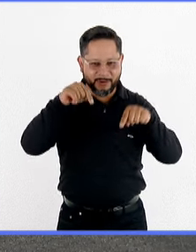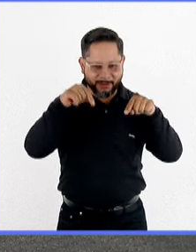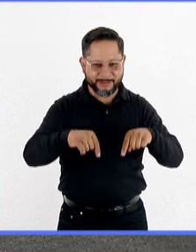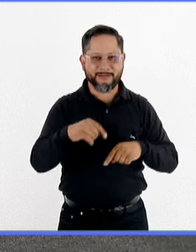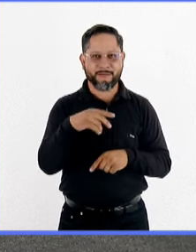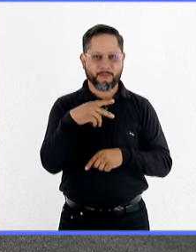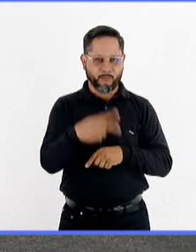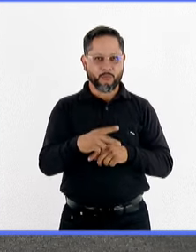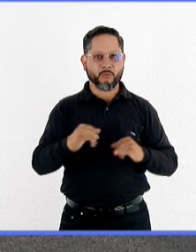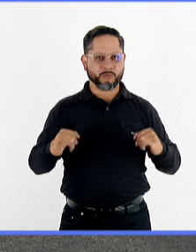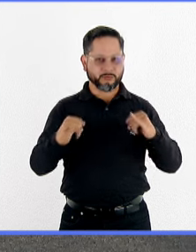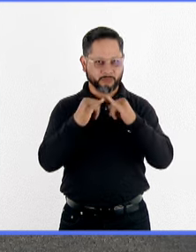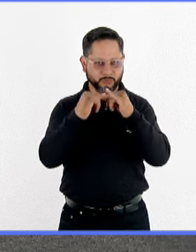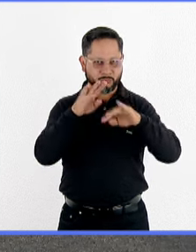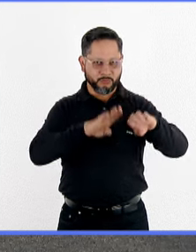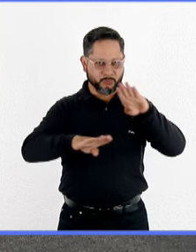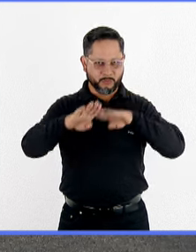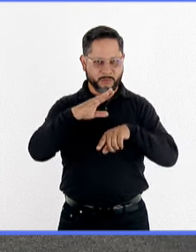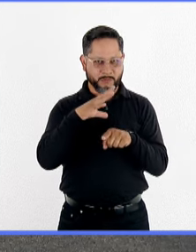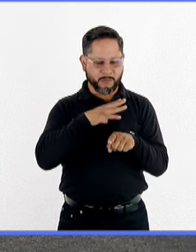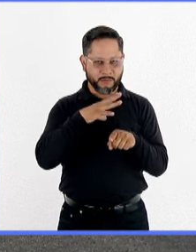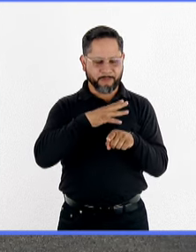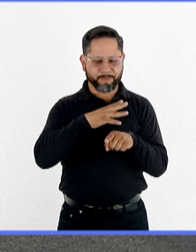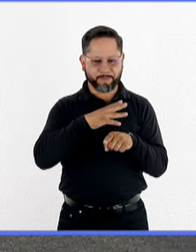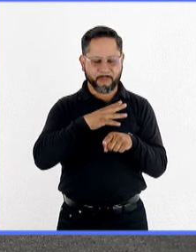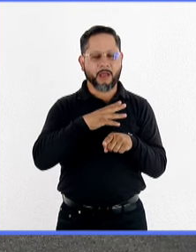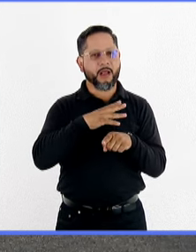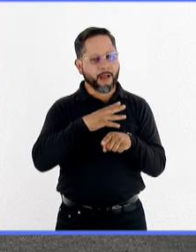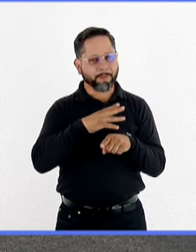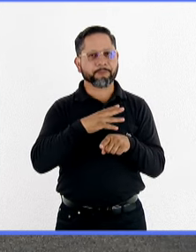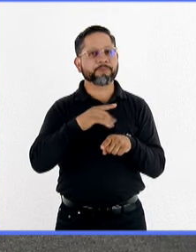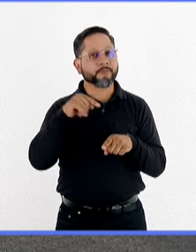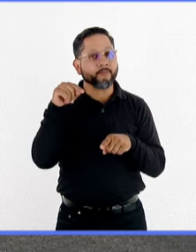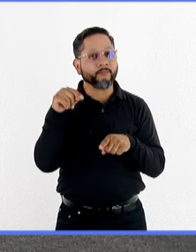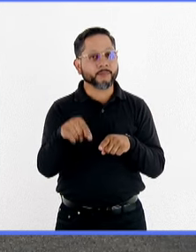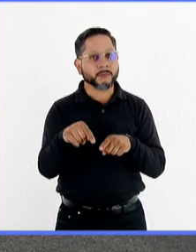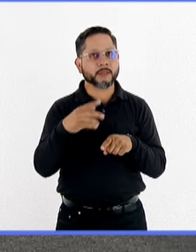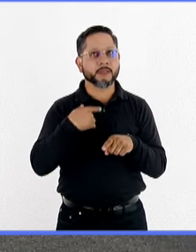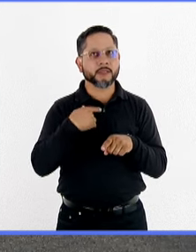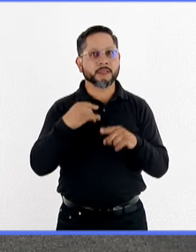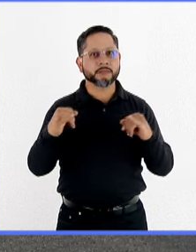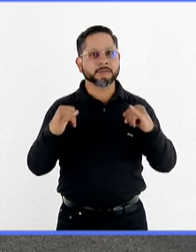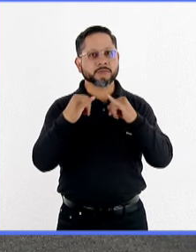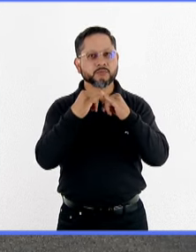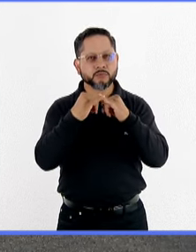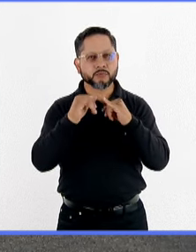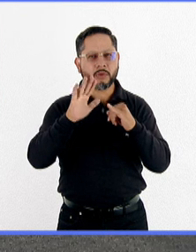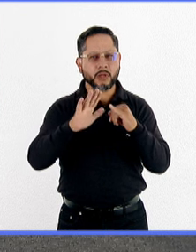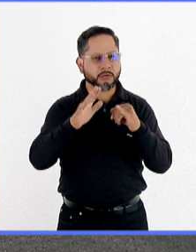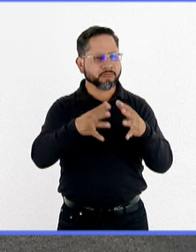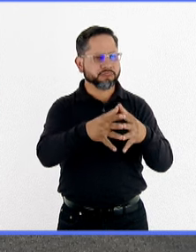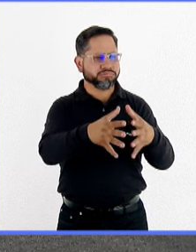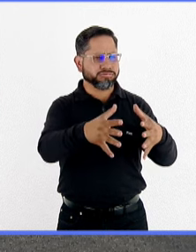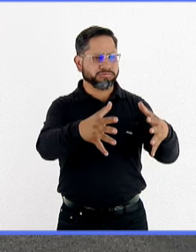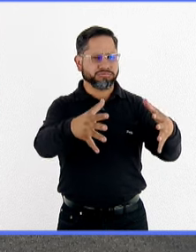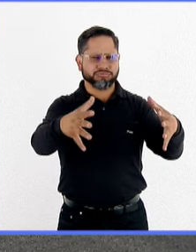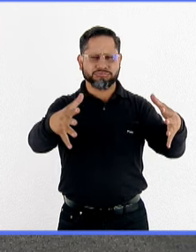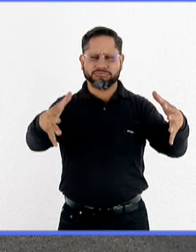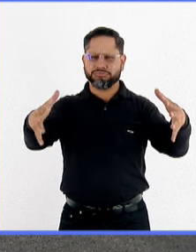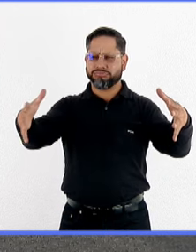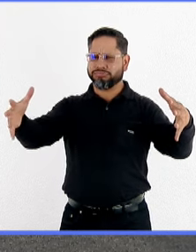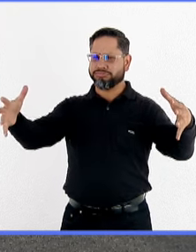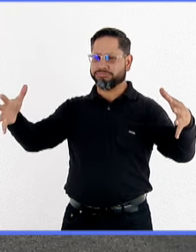institución, del Instituto de Biología. Y entonces el instituto tiene un cúmulo muy grande de colecciones